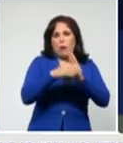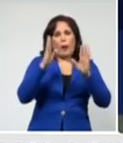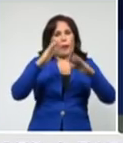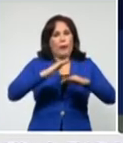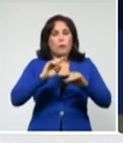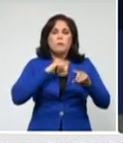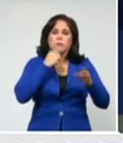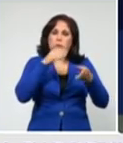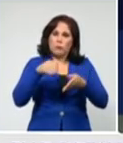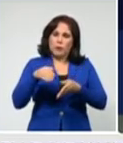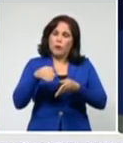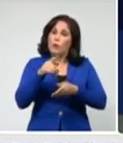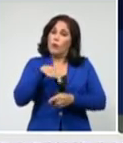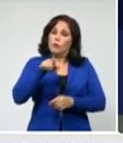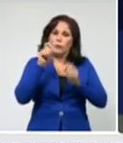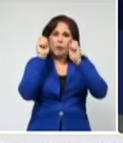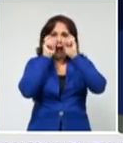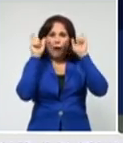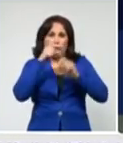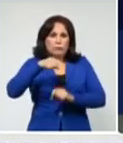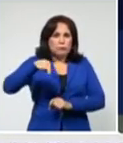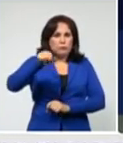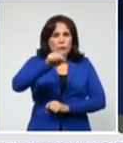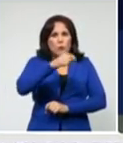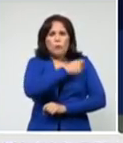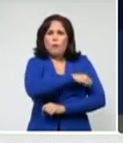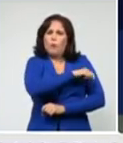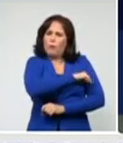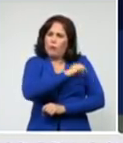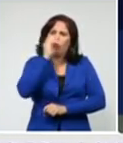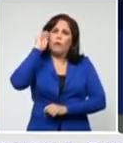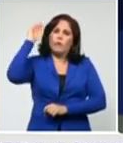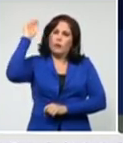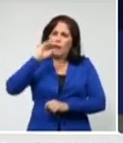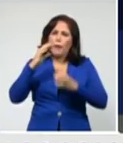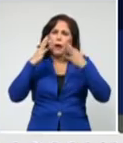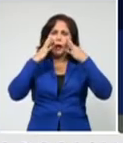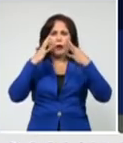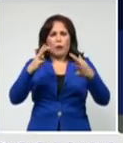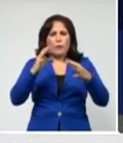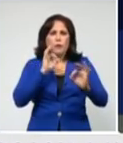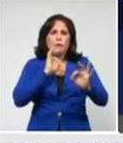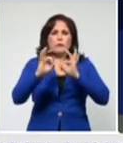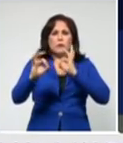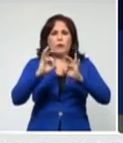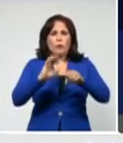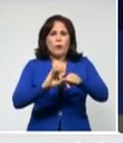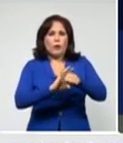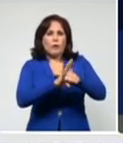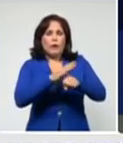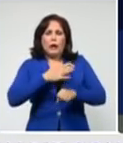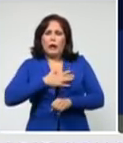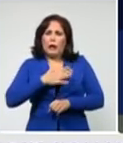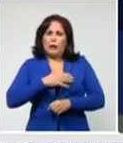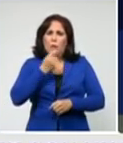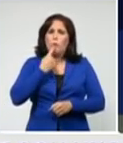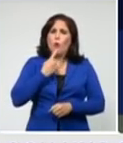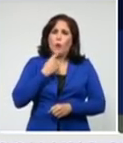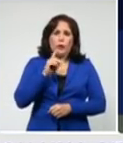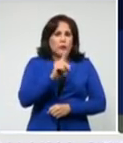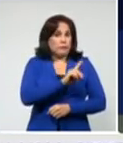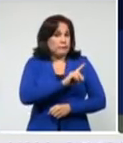hacemos una alerta a toda la población de la importancia que tiene la misma. No es un simple catarro, como algunas